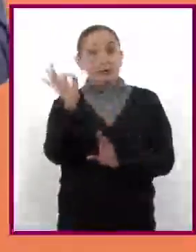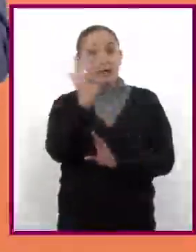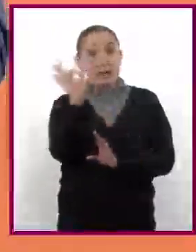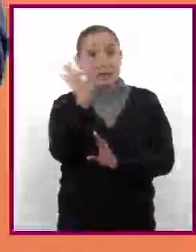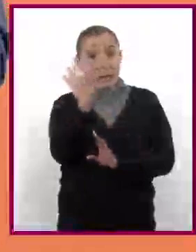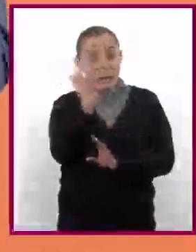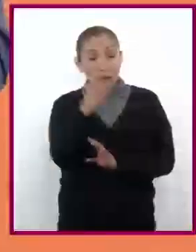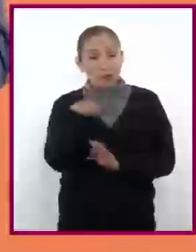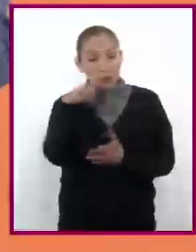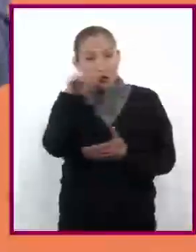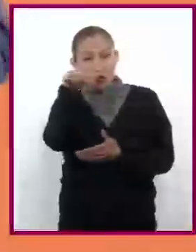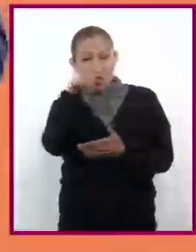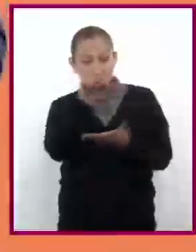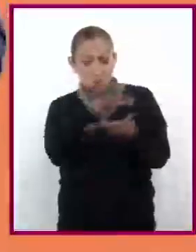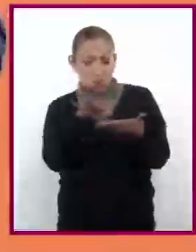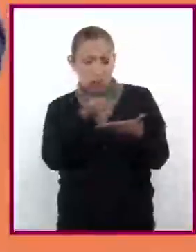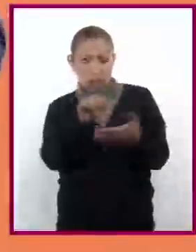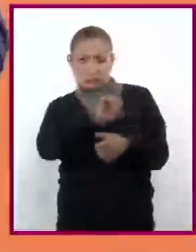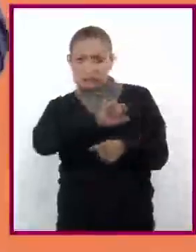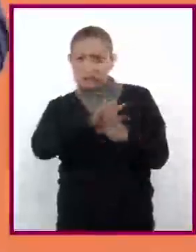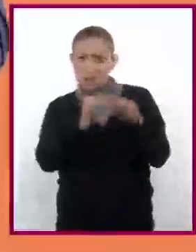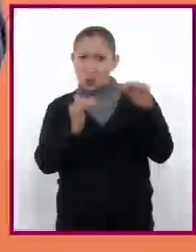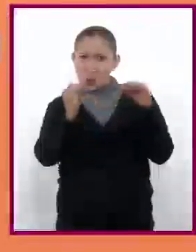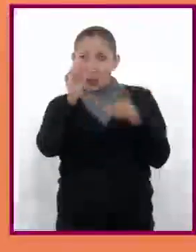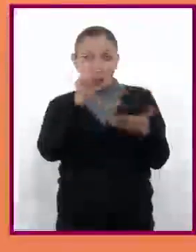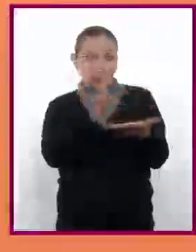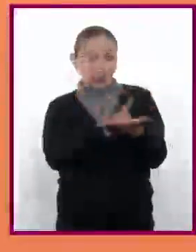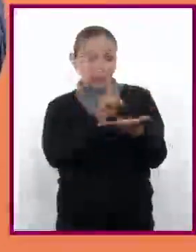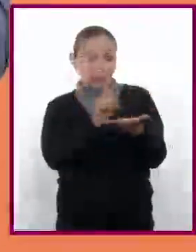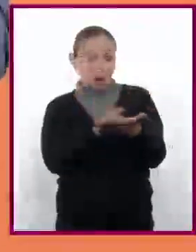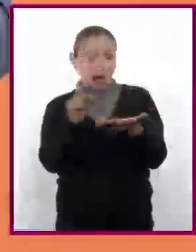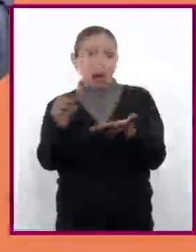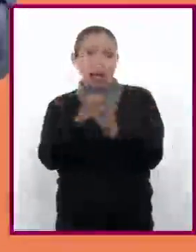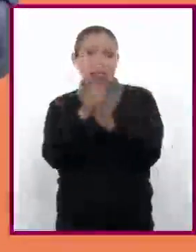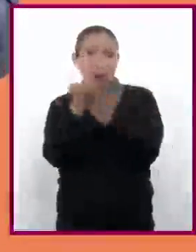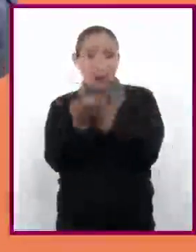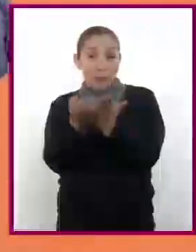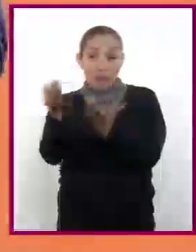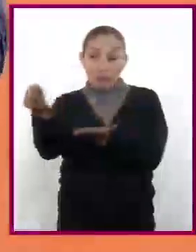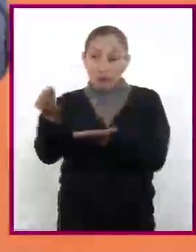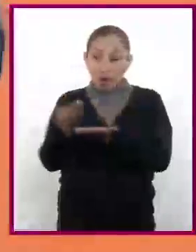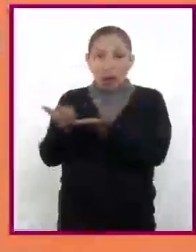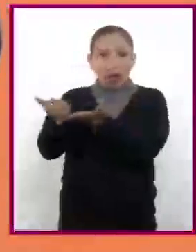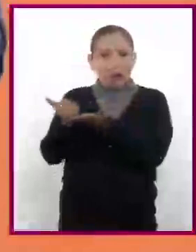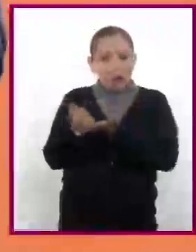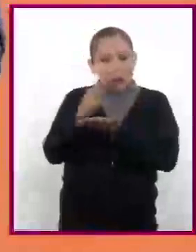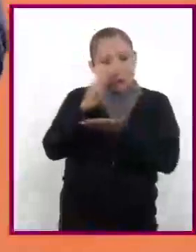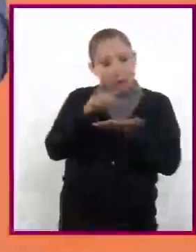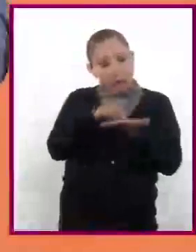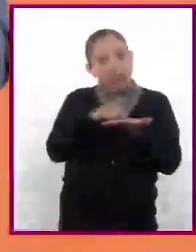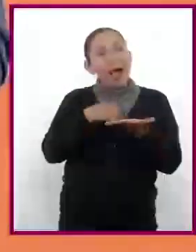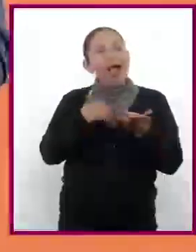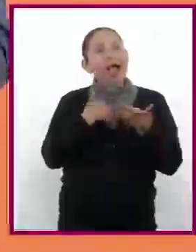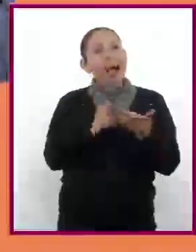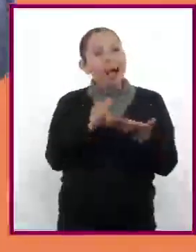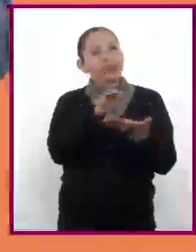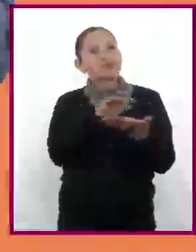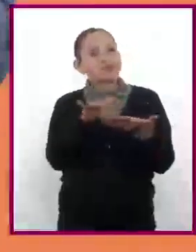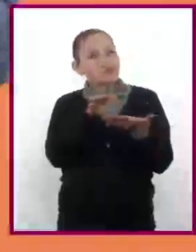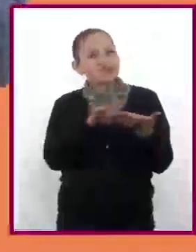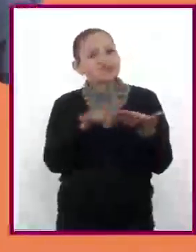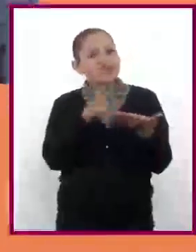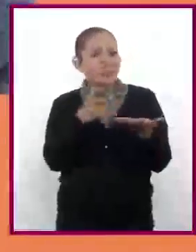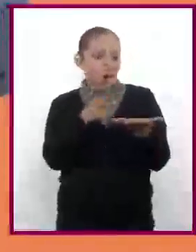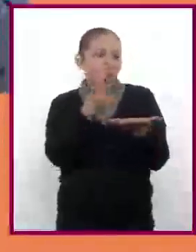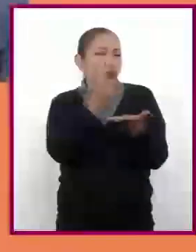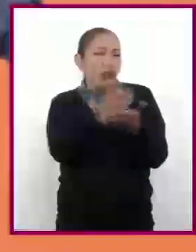que cuando lean un texto especializado sea un diccionario enciclopédico el que los ayude a ampliar su comprensión más